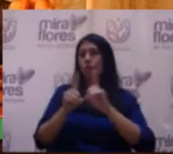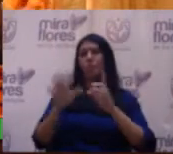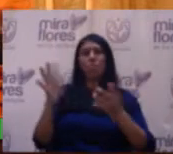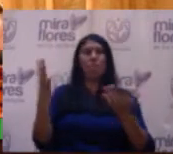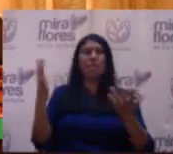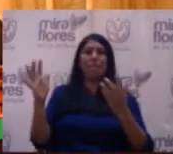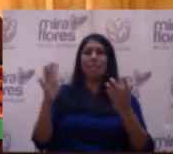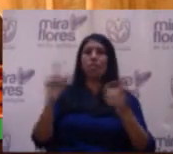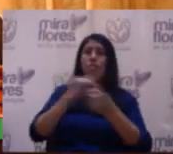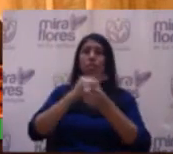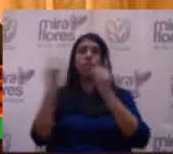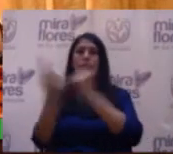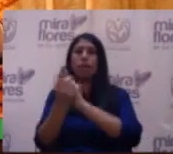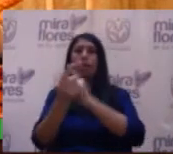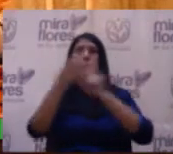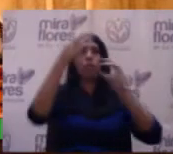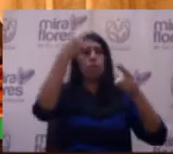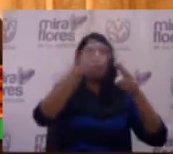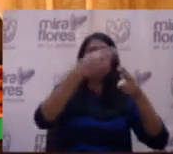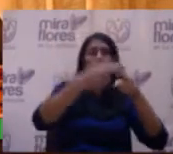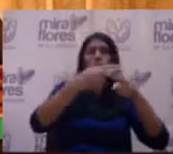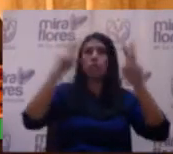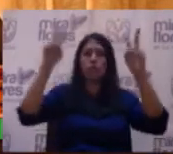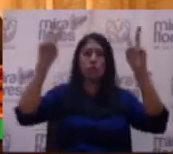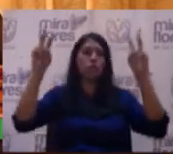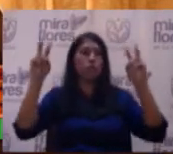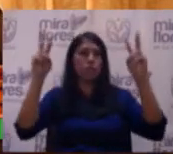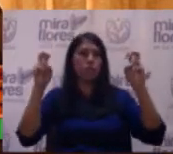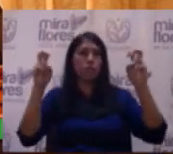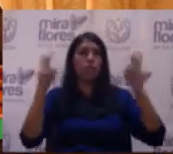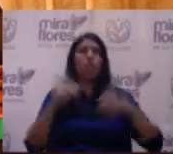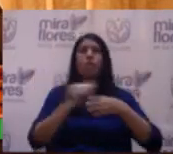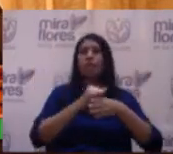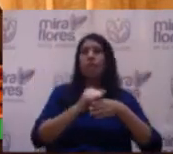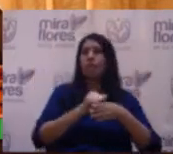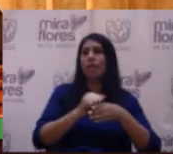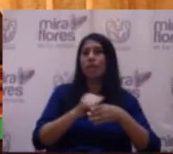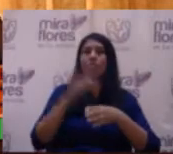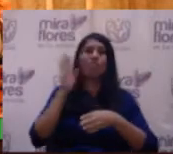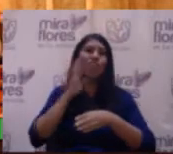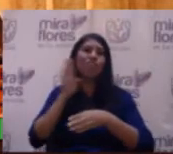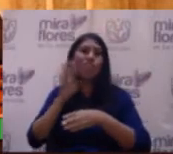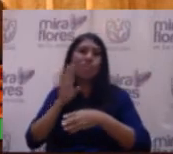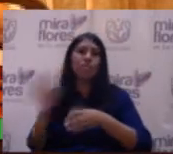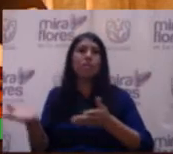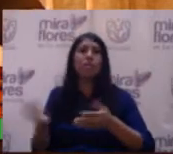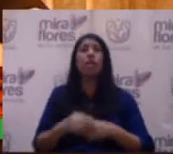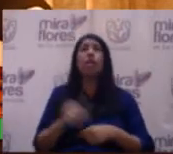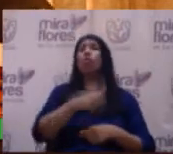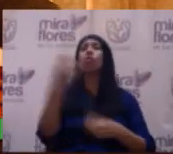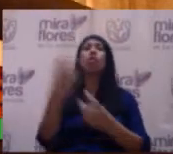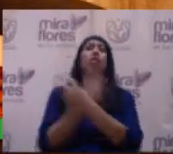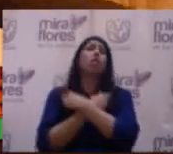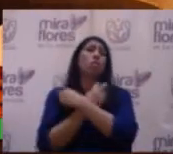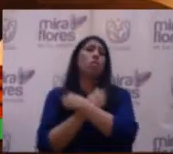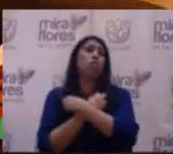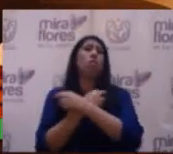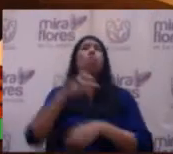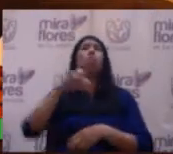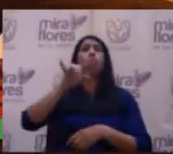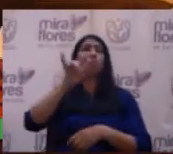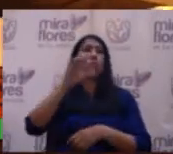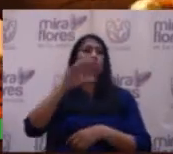parecidos, solamente cambian los nombres. Un caso es la práctica de basura que no es basura y el otro es el de la huaca puyana. Este lo podríamos pasar